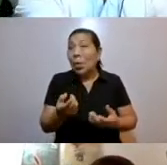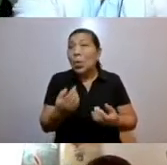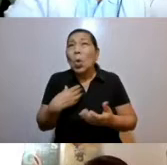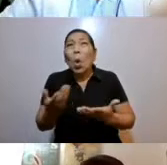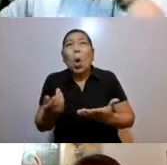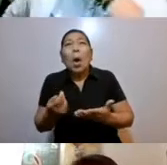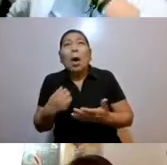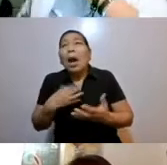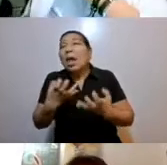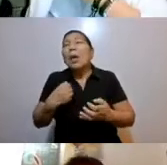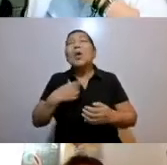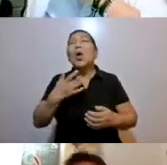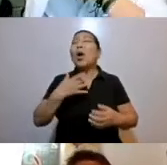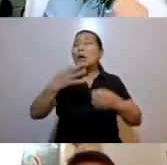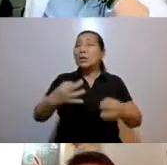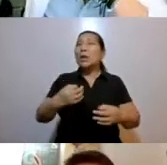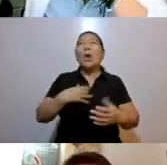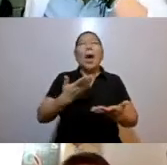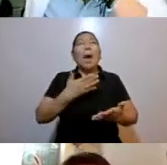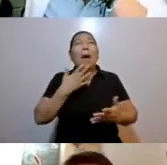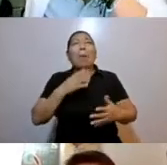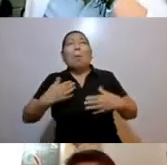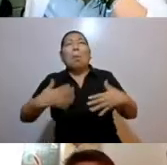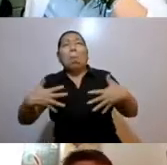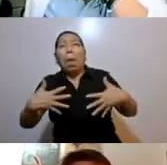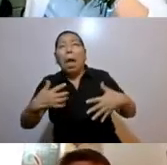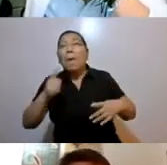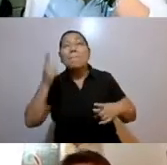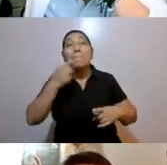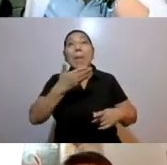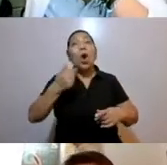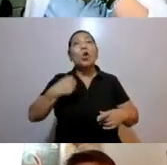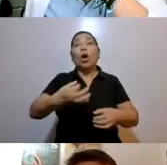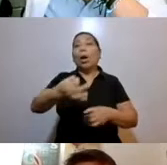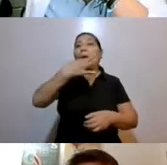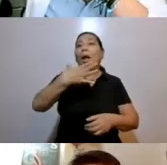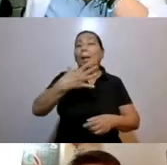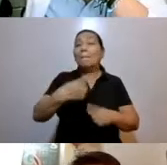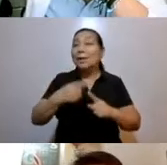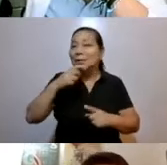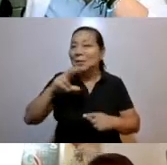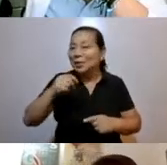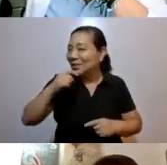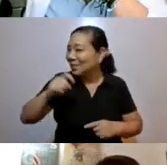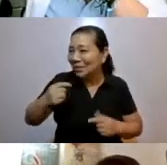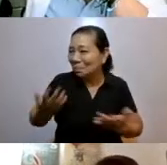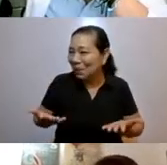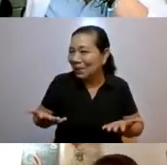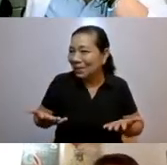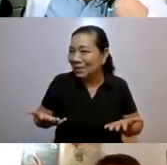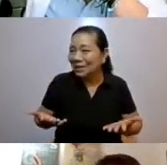medicación para sentirse más seguros, ¿no? Entonces ahí viene la automedicación, no lo necesitan, pero quieren